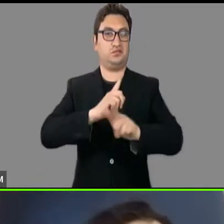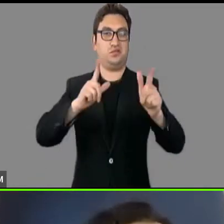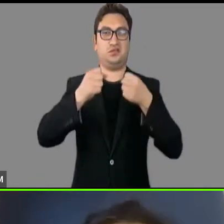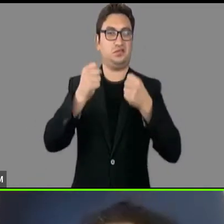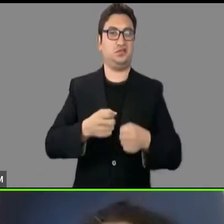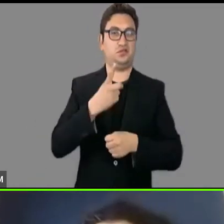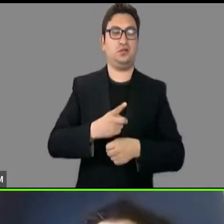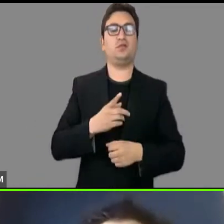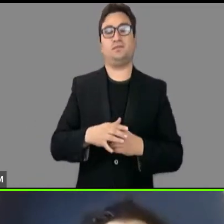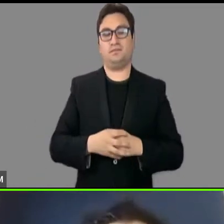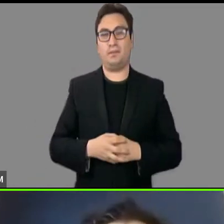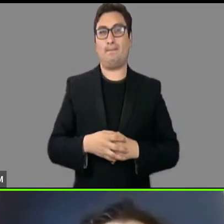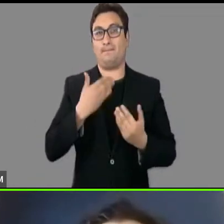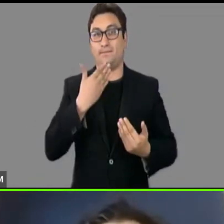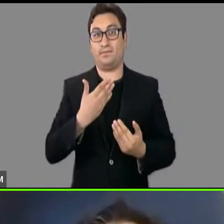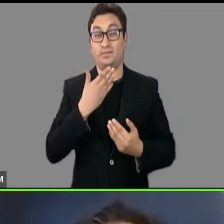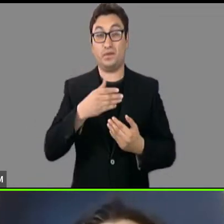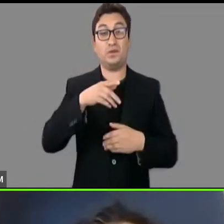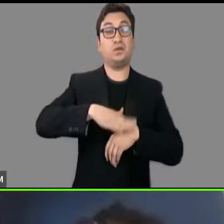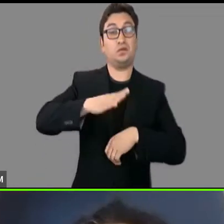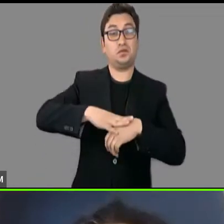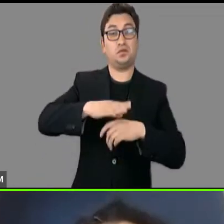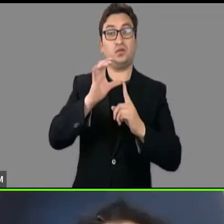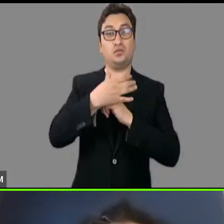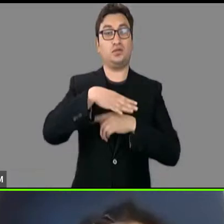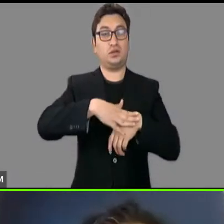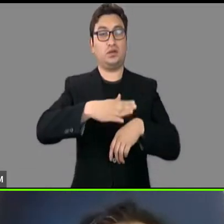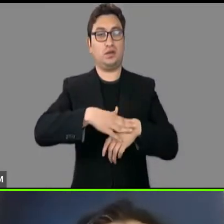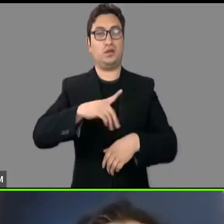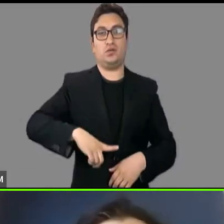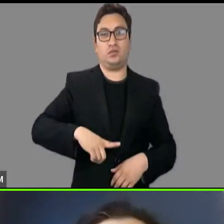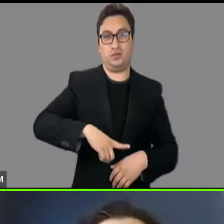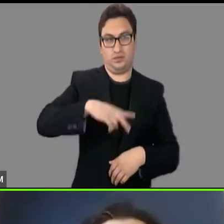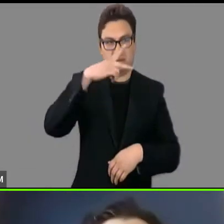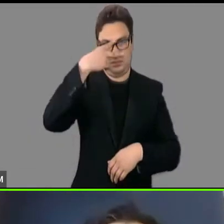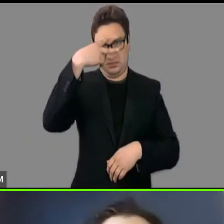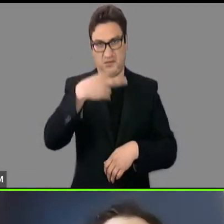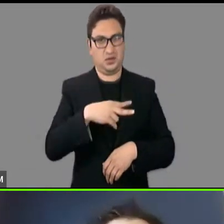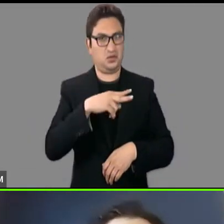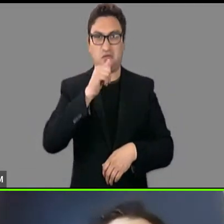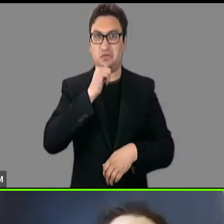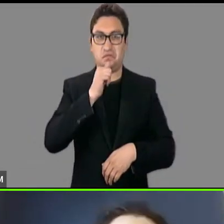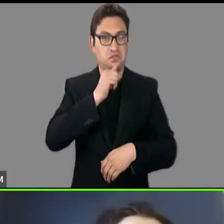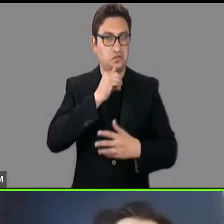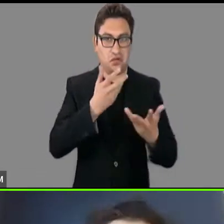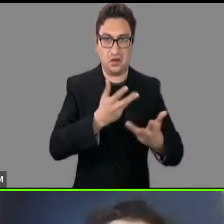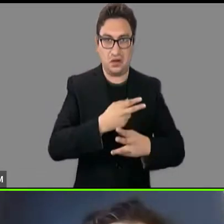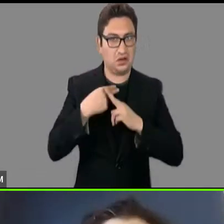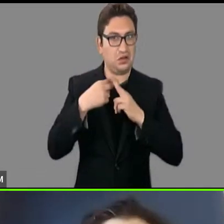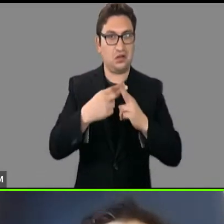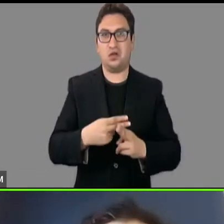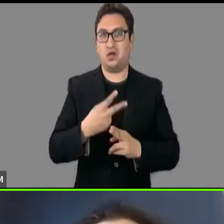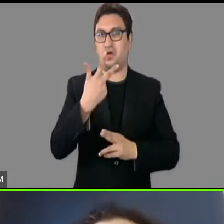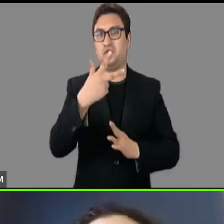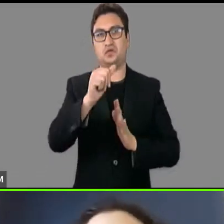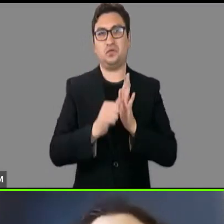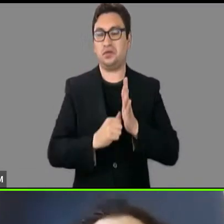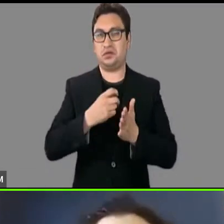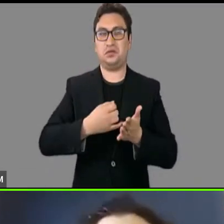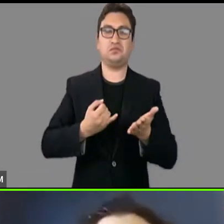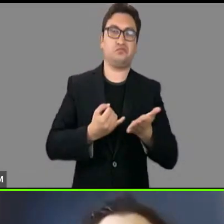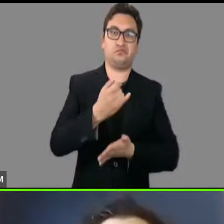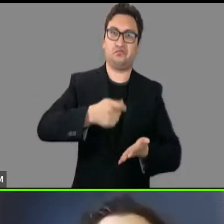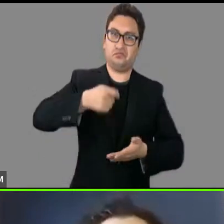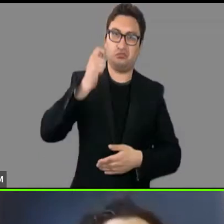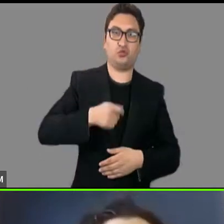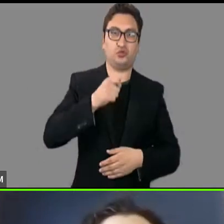Estado mexicano y que no se han implementado hasta la fecha, después de más de 8 meses del dictamen, es justamente no solo replantear la discusión sustantiva con la